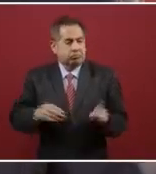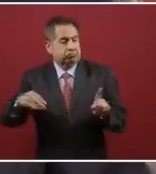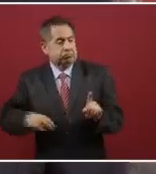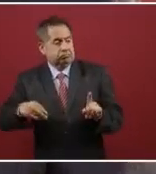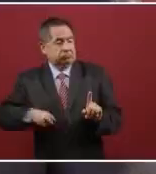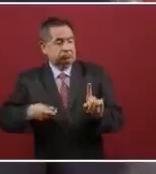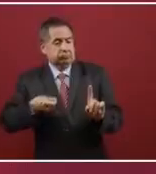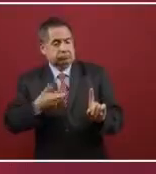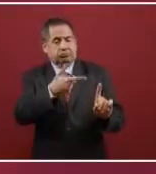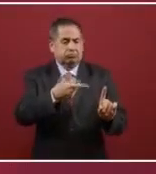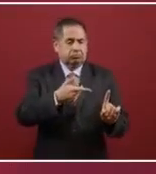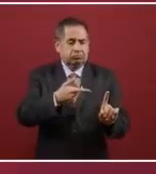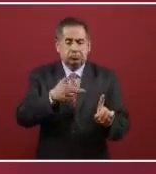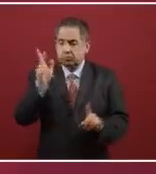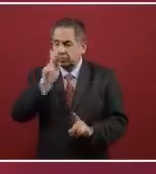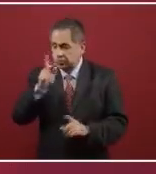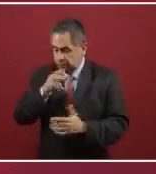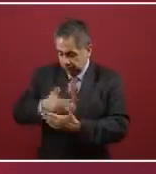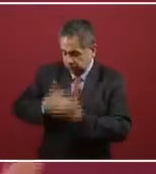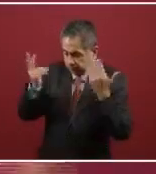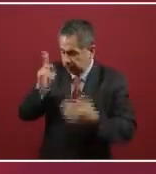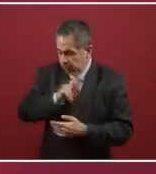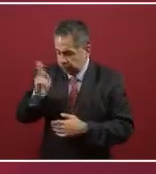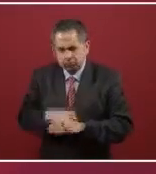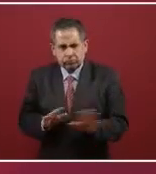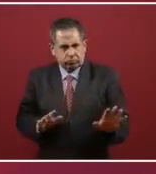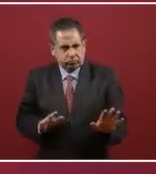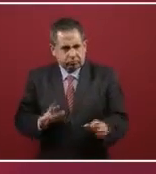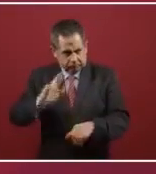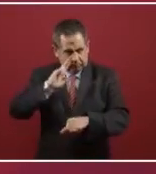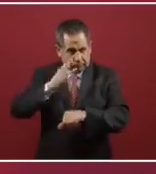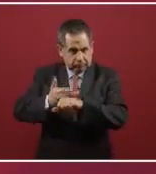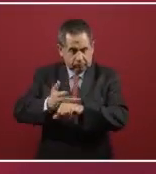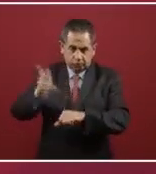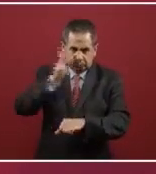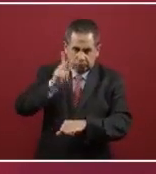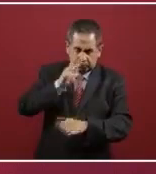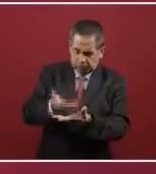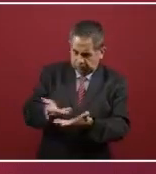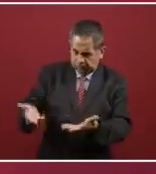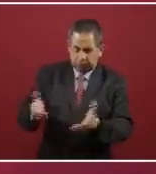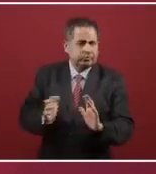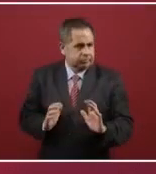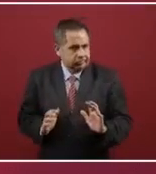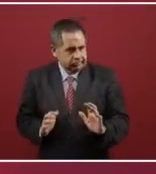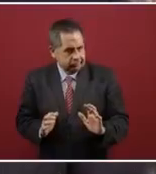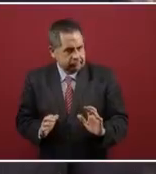culpe sin pruebas, que se actúe de manera responsable. Hay